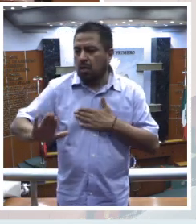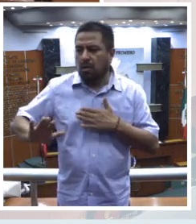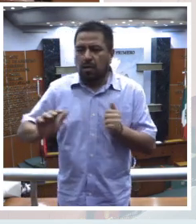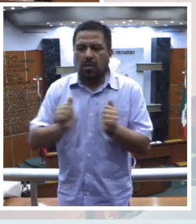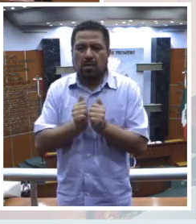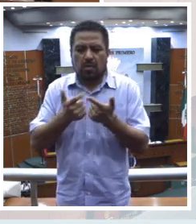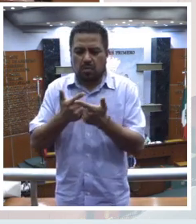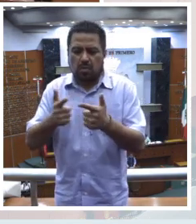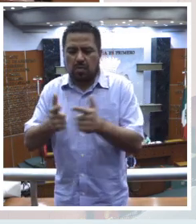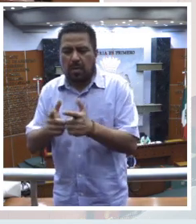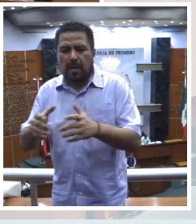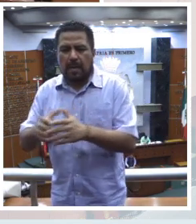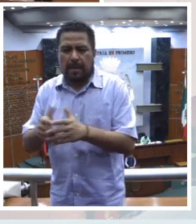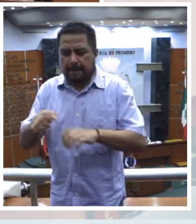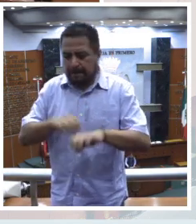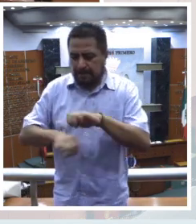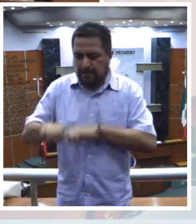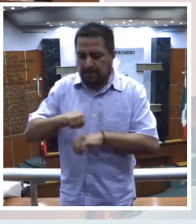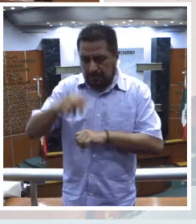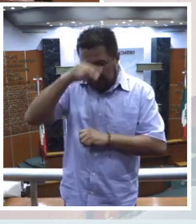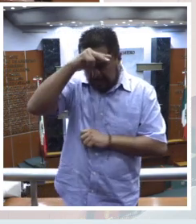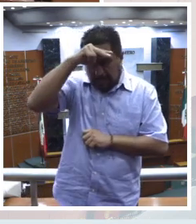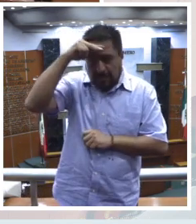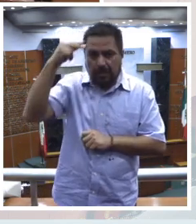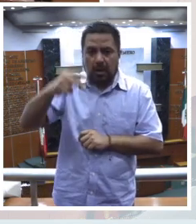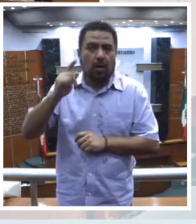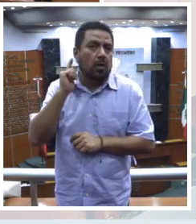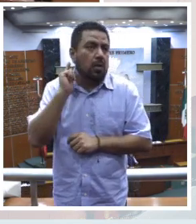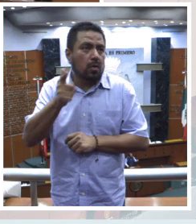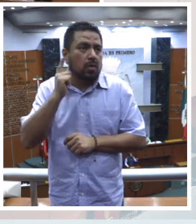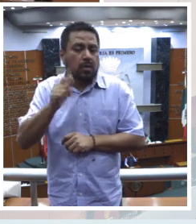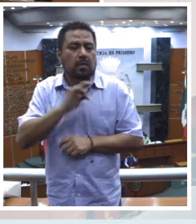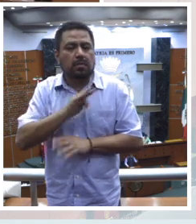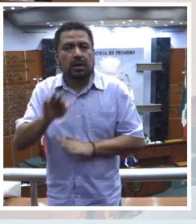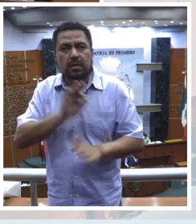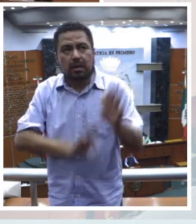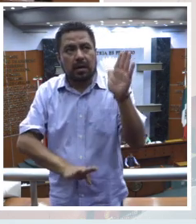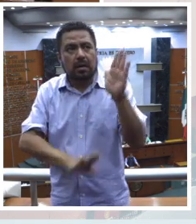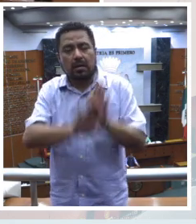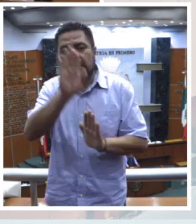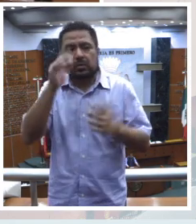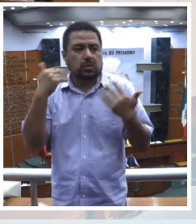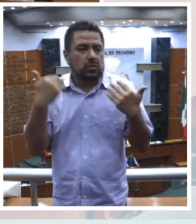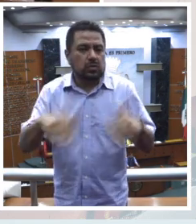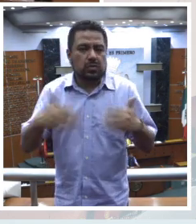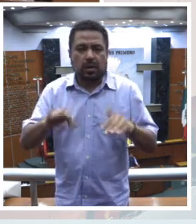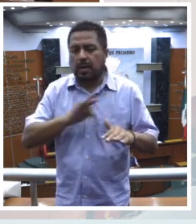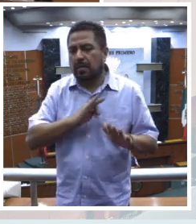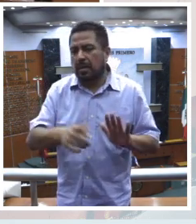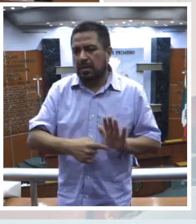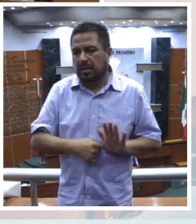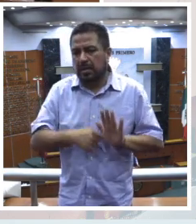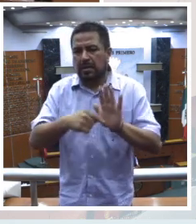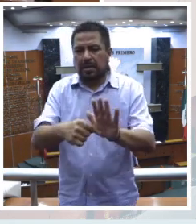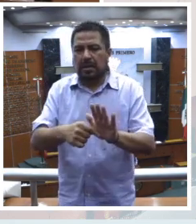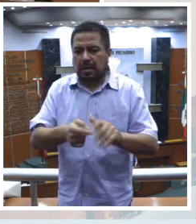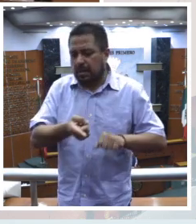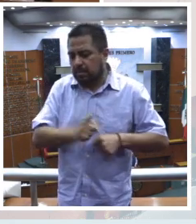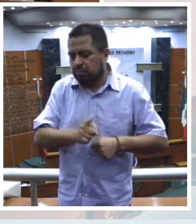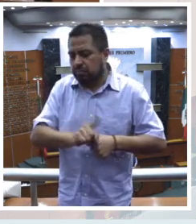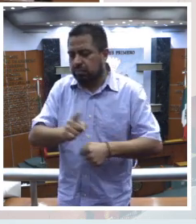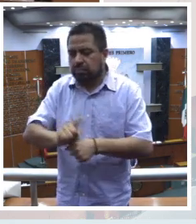el sector productivo mexicano que esperemos trascienda en el papel y se demuestre en el día a